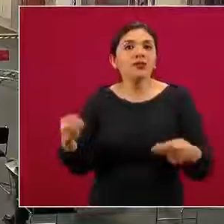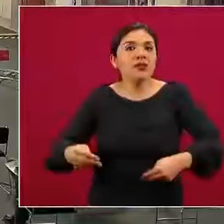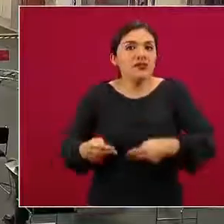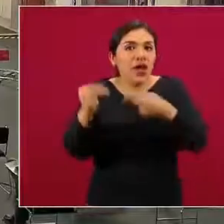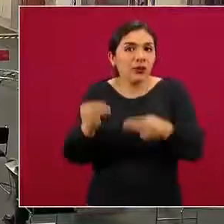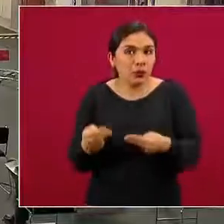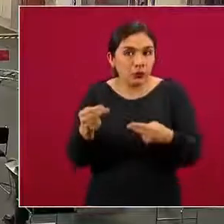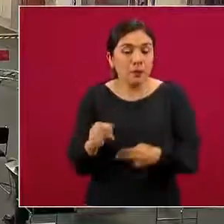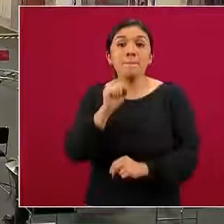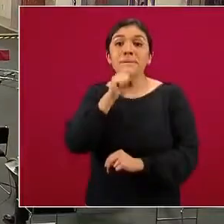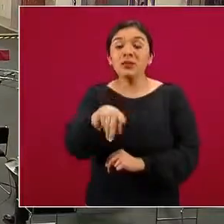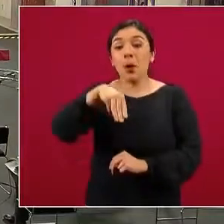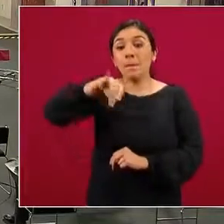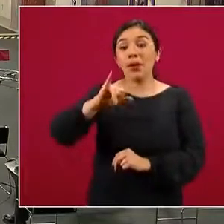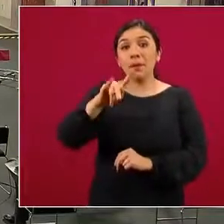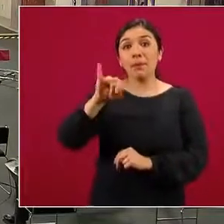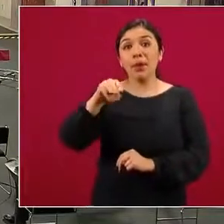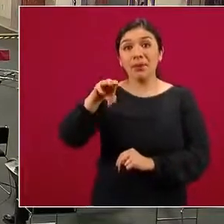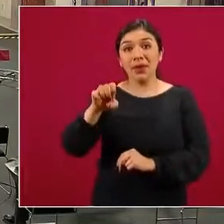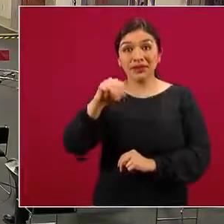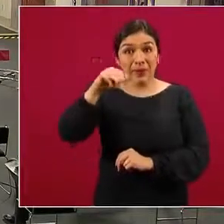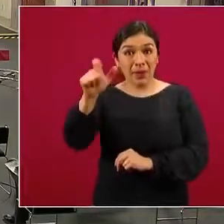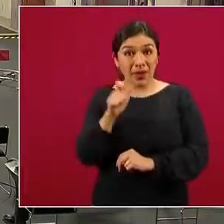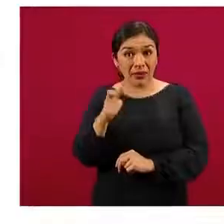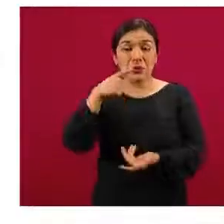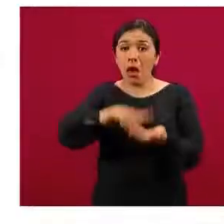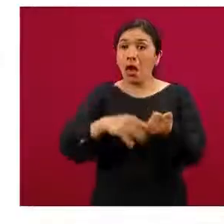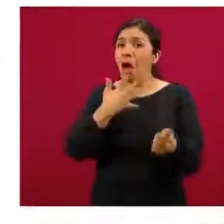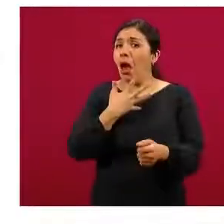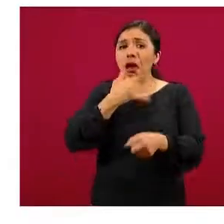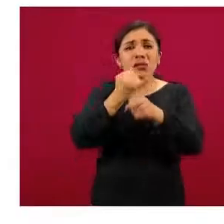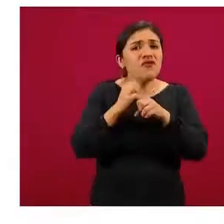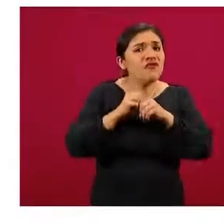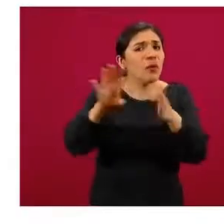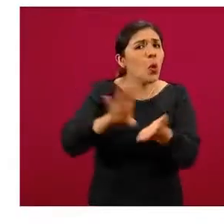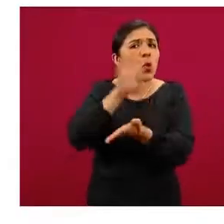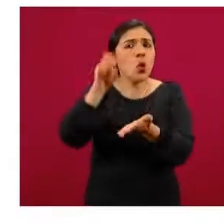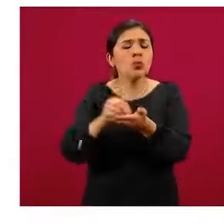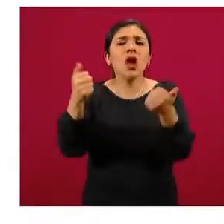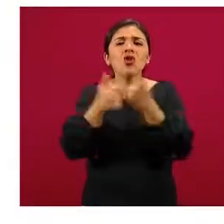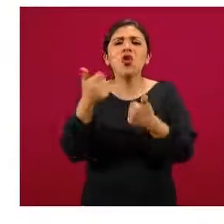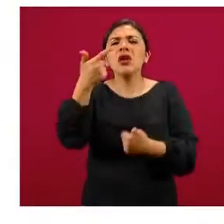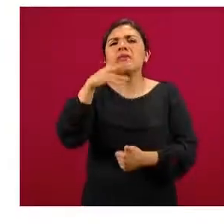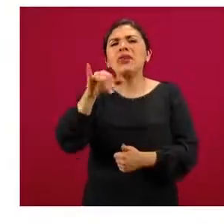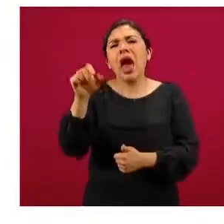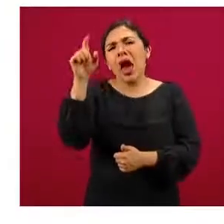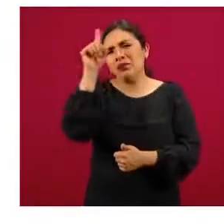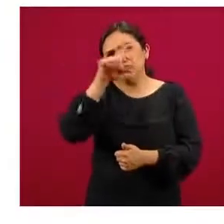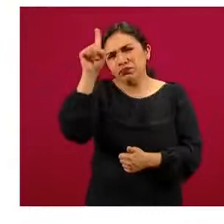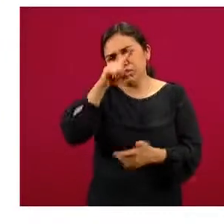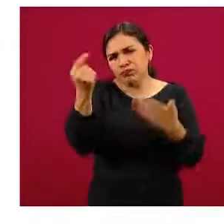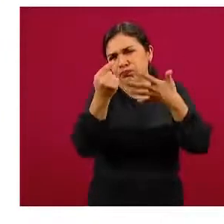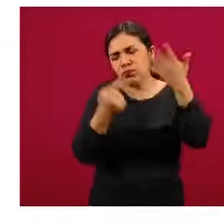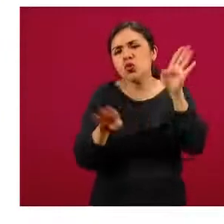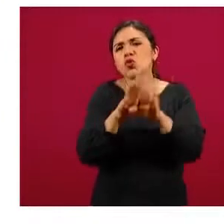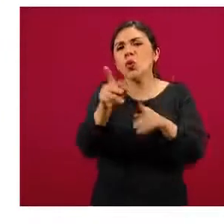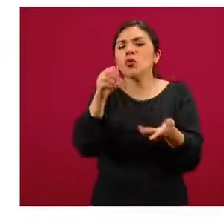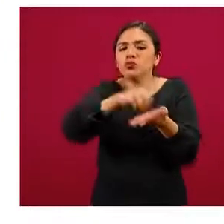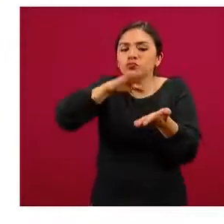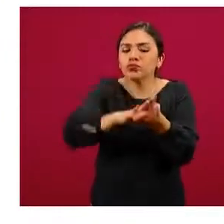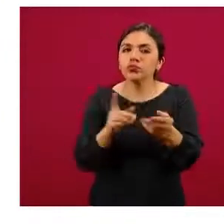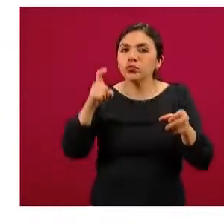en el portal de MIPYMES MX, ahí está toda esta información, así como una guía tutorial para cómo